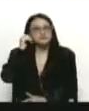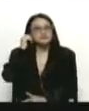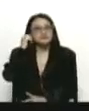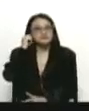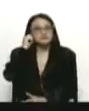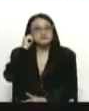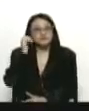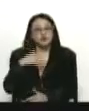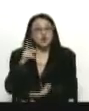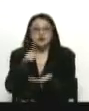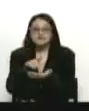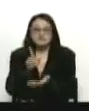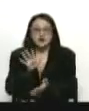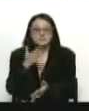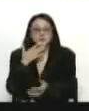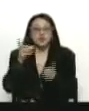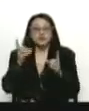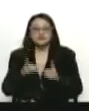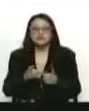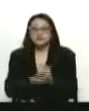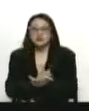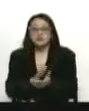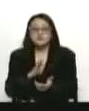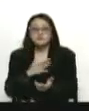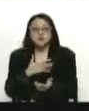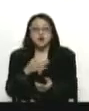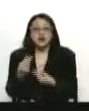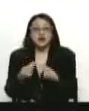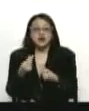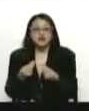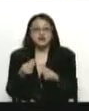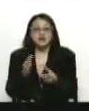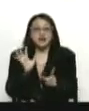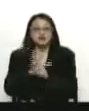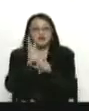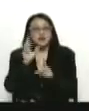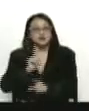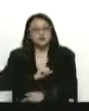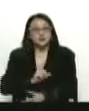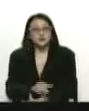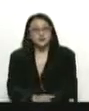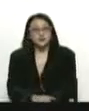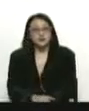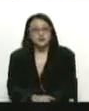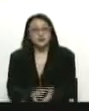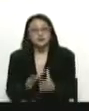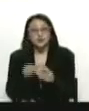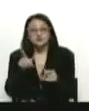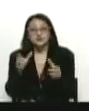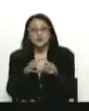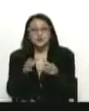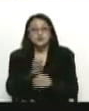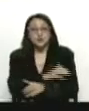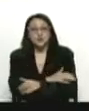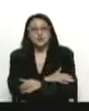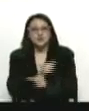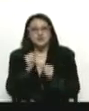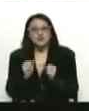decisión, porque querían montar un show atacándome. Todo este sector de la derecha